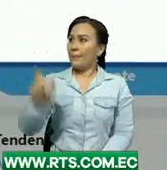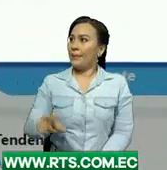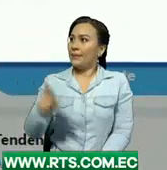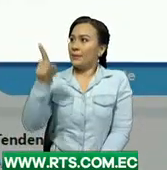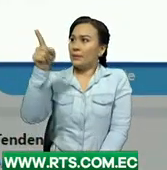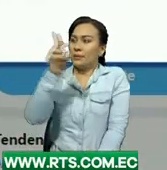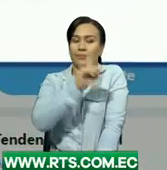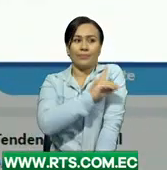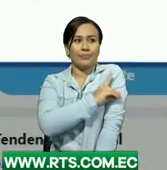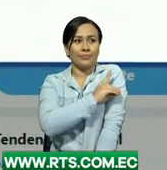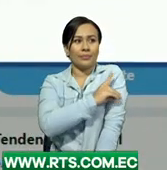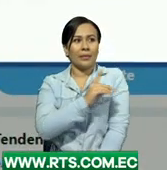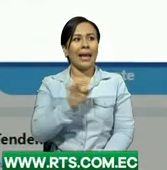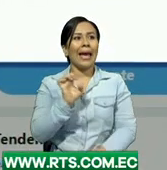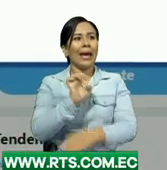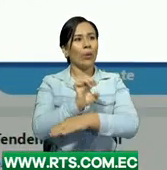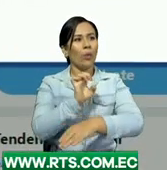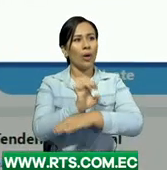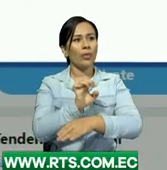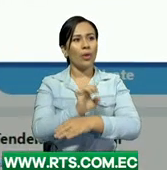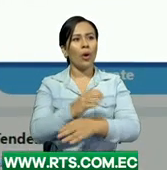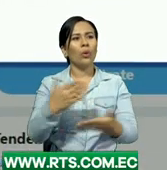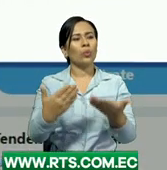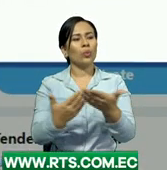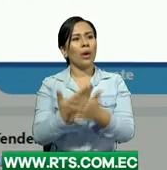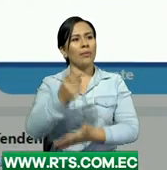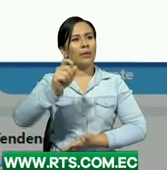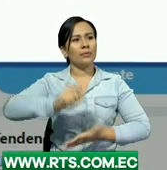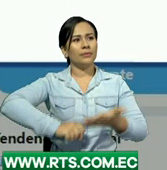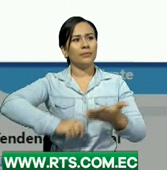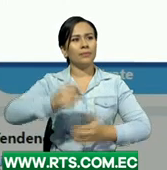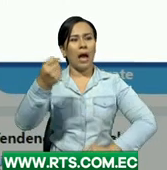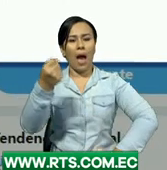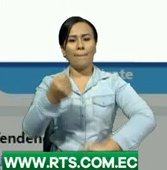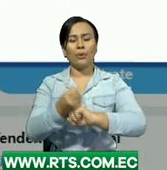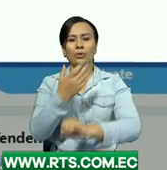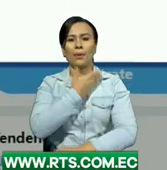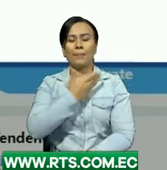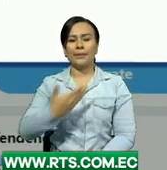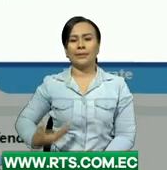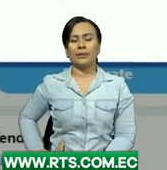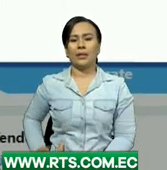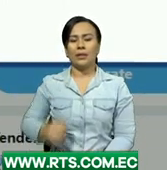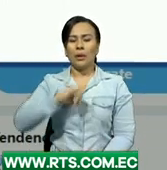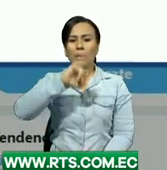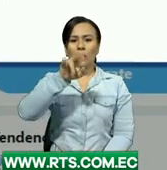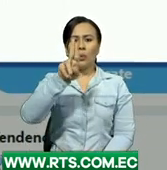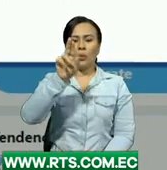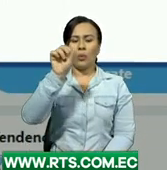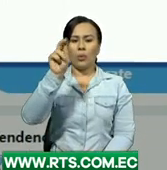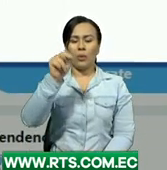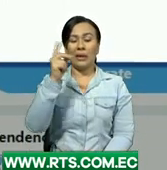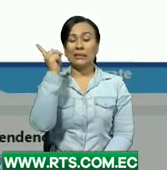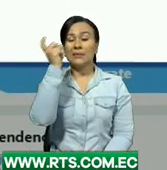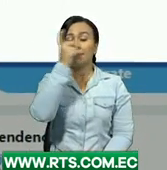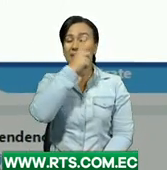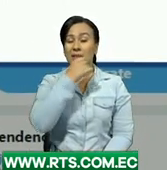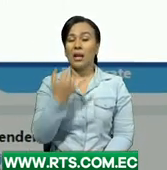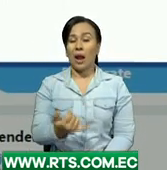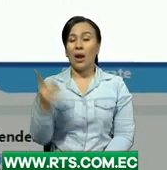el gobierno de Ecuador renueva su firme respaldo al presidente Juan Guaidó en los momentos difíciles que vive